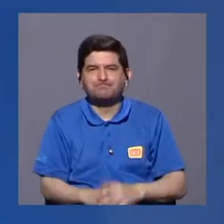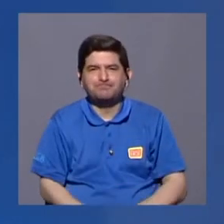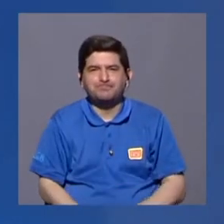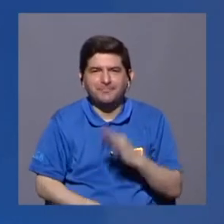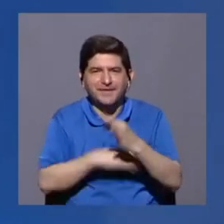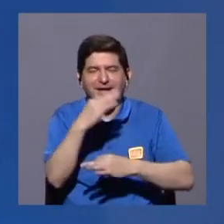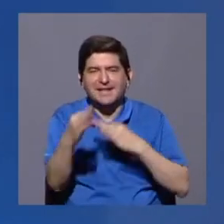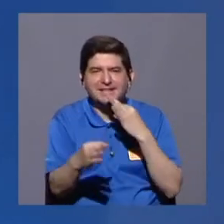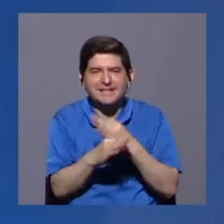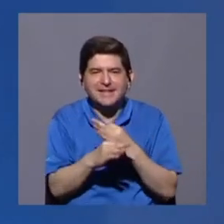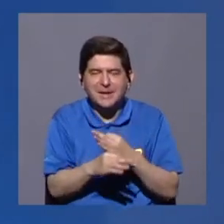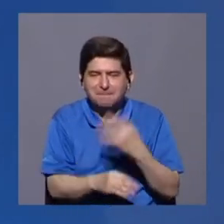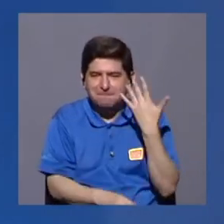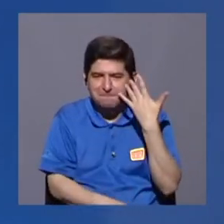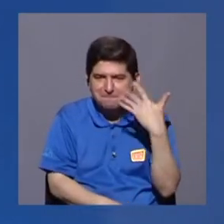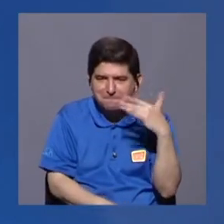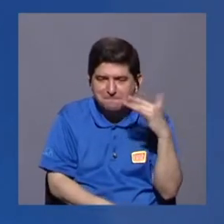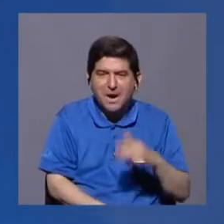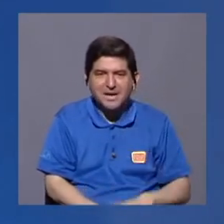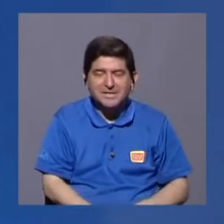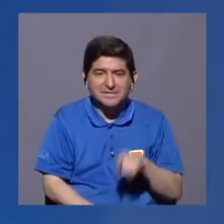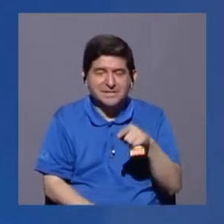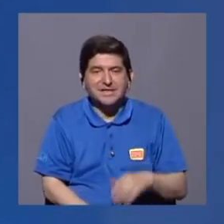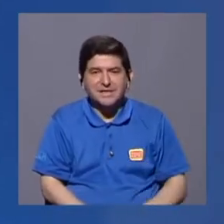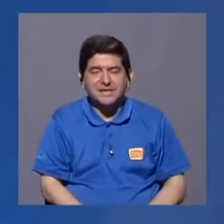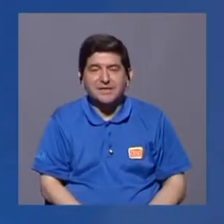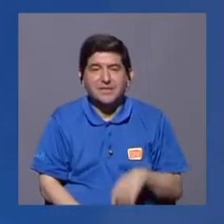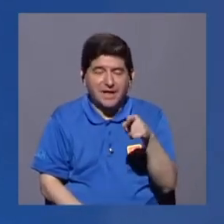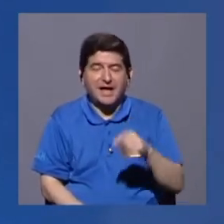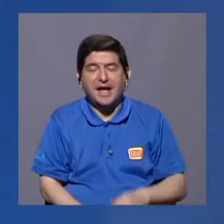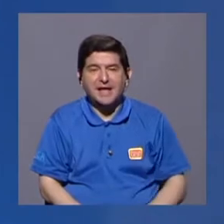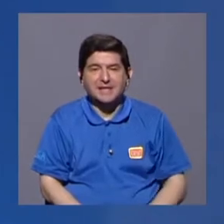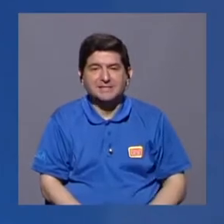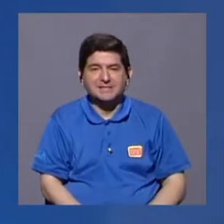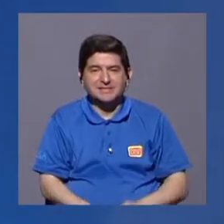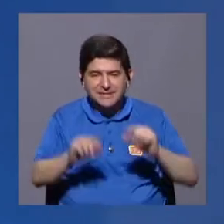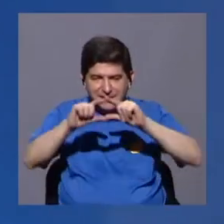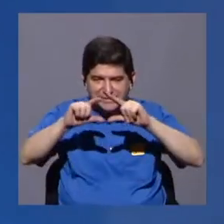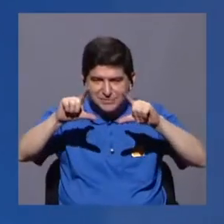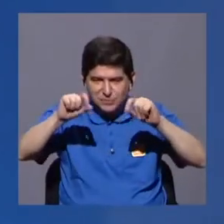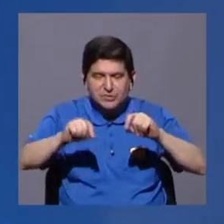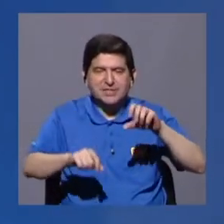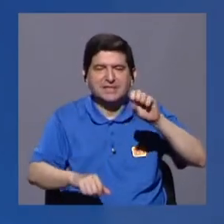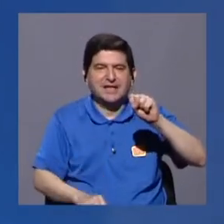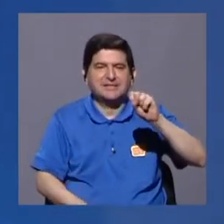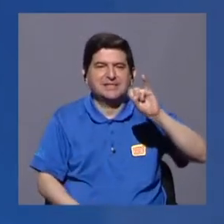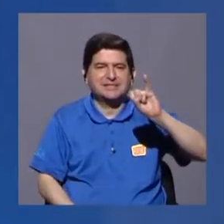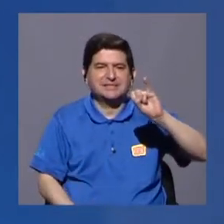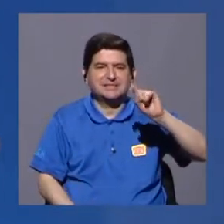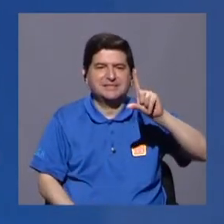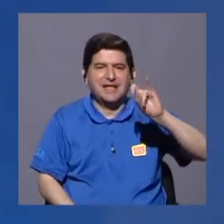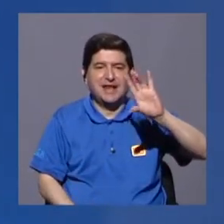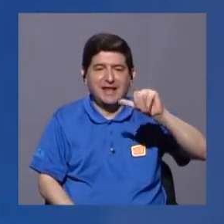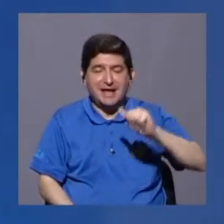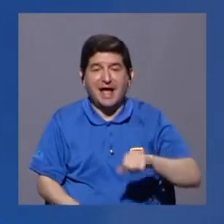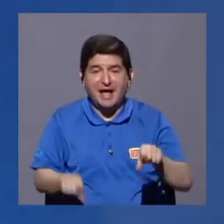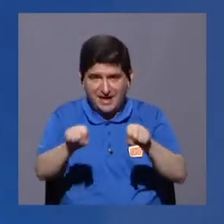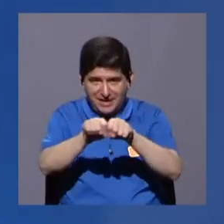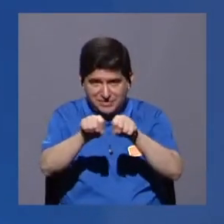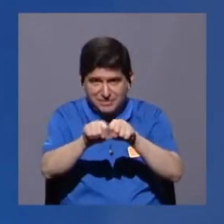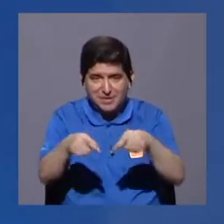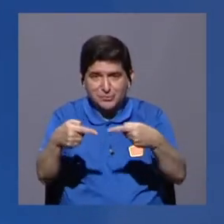esto es parecido a eso esas bolsitas de sílica que vienen para en los zapatos y es